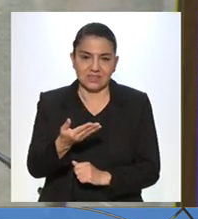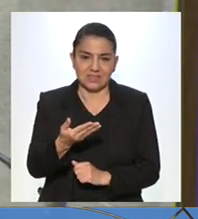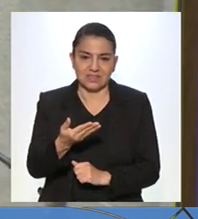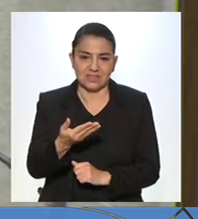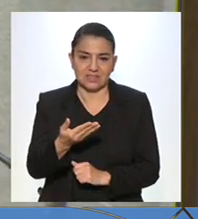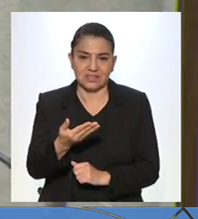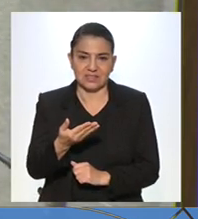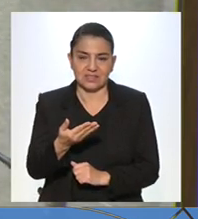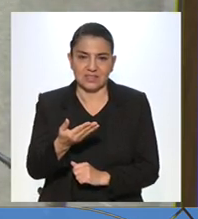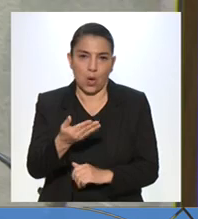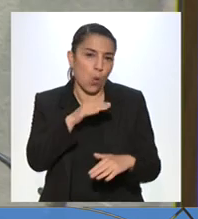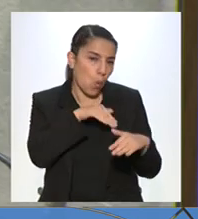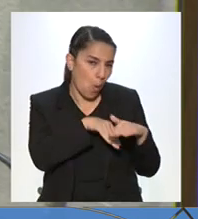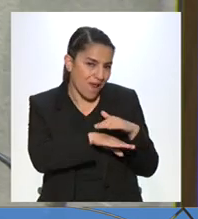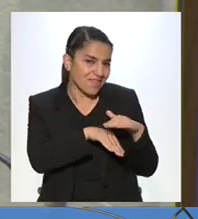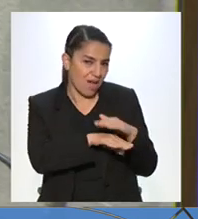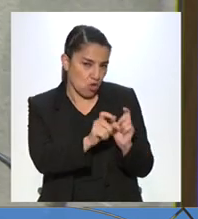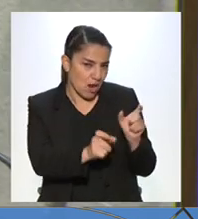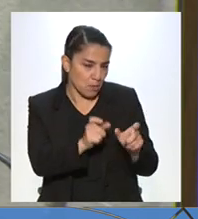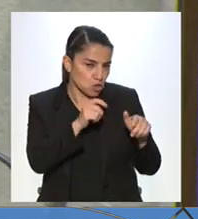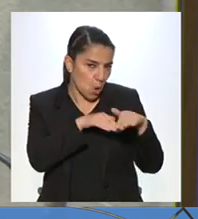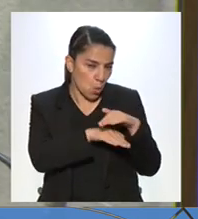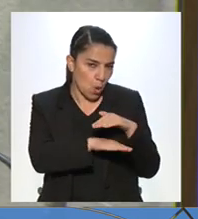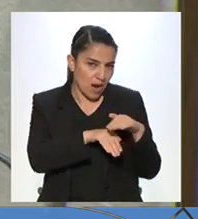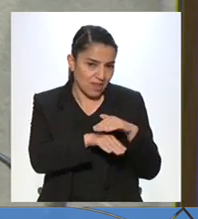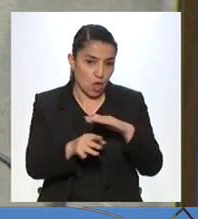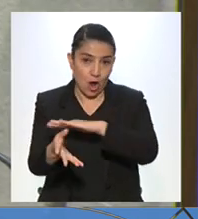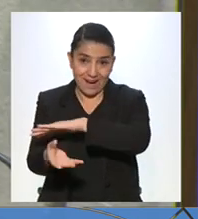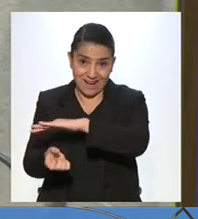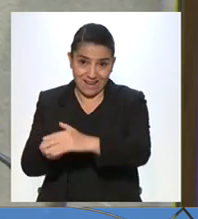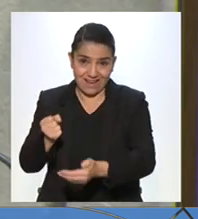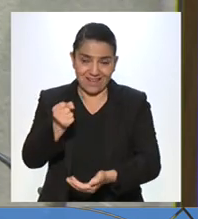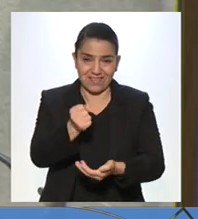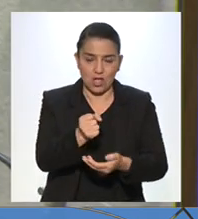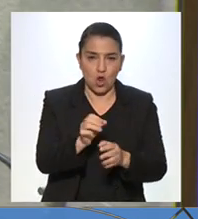están debajo del colchón, y más bien los retiros